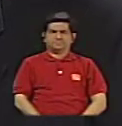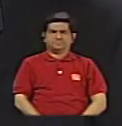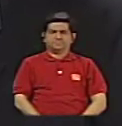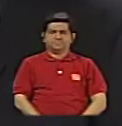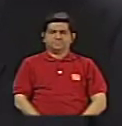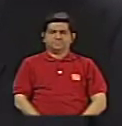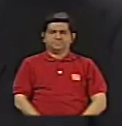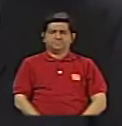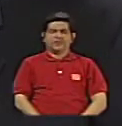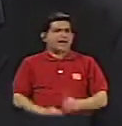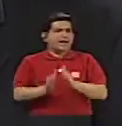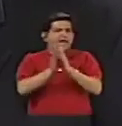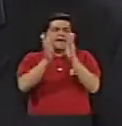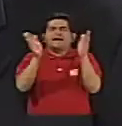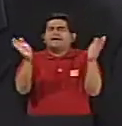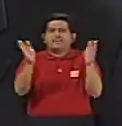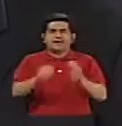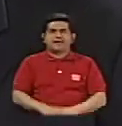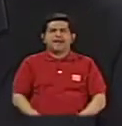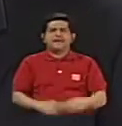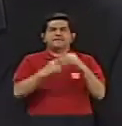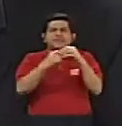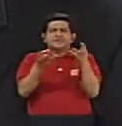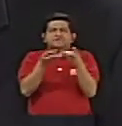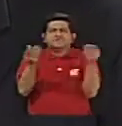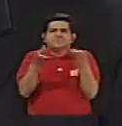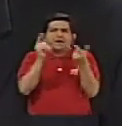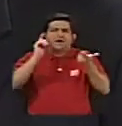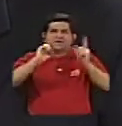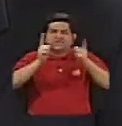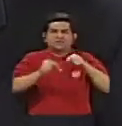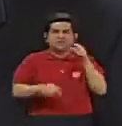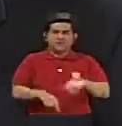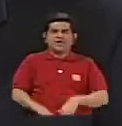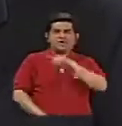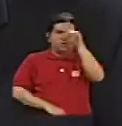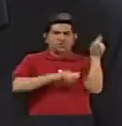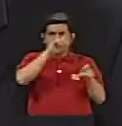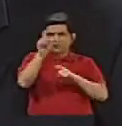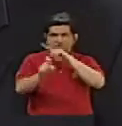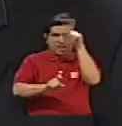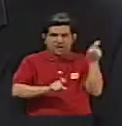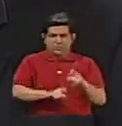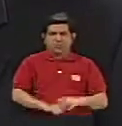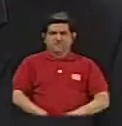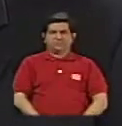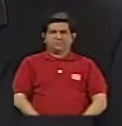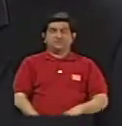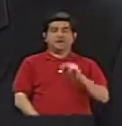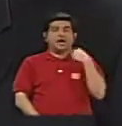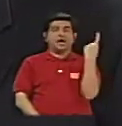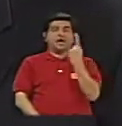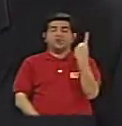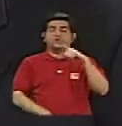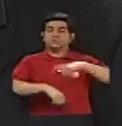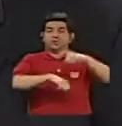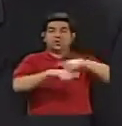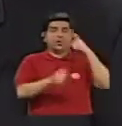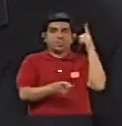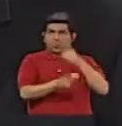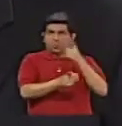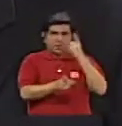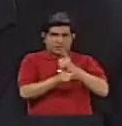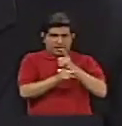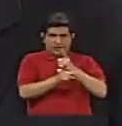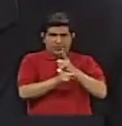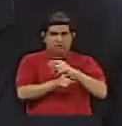¿cuáles fueron, en términos generales, los principales resultados de esta encuesta que no solamente llegó en un momento oportuno, sino que